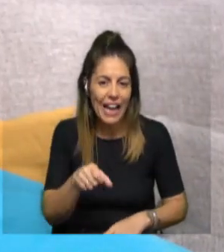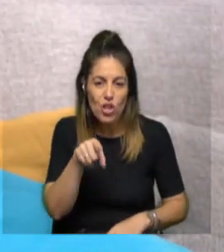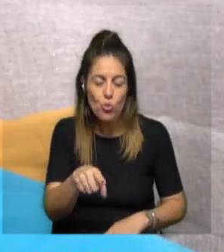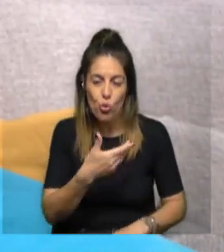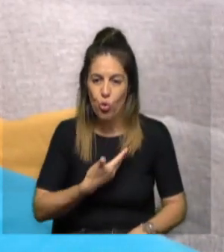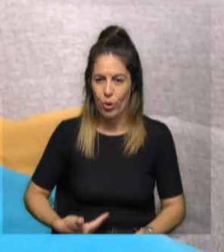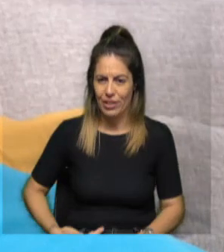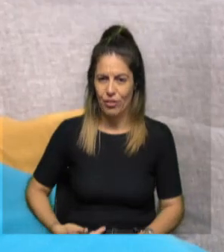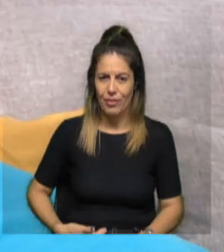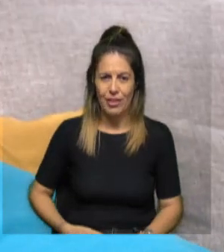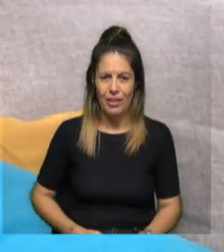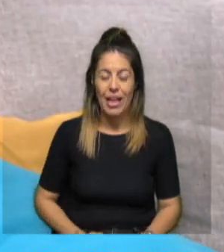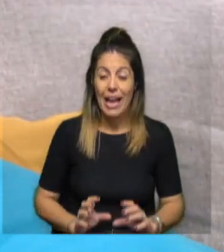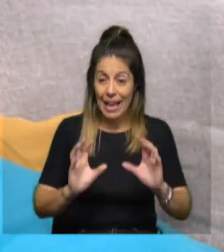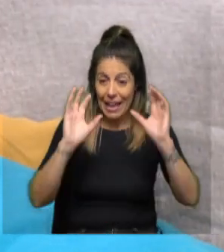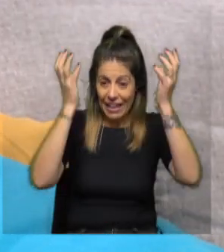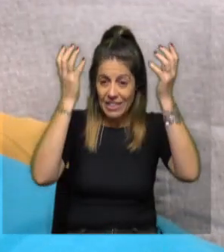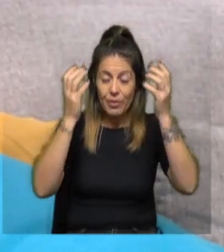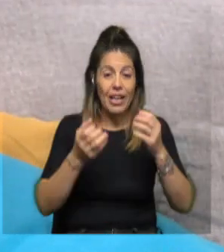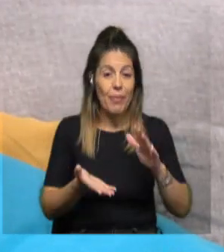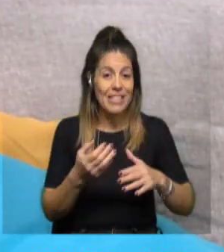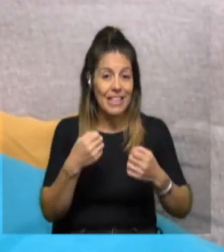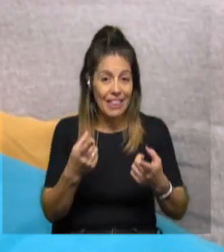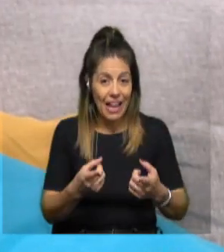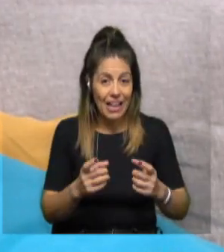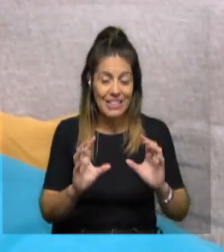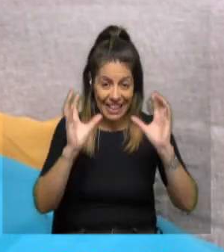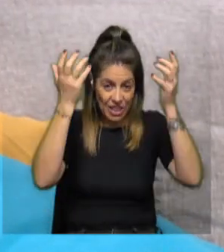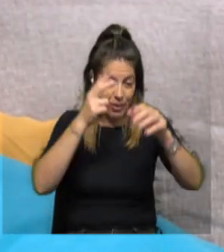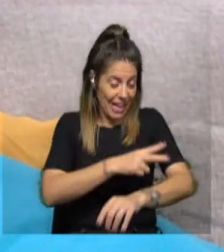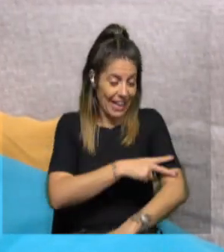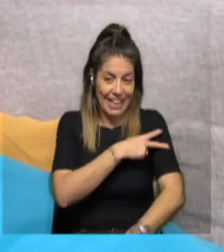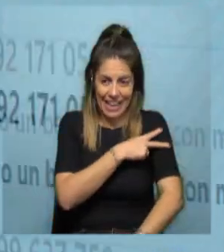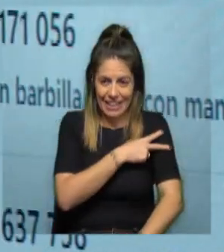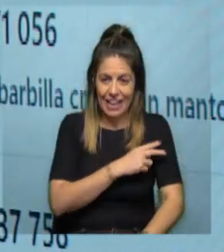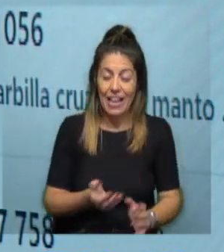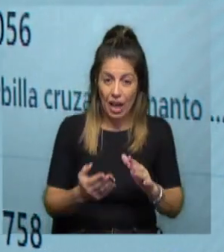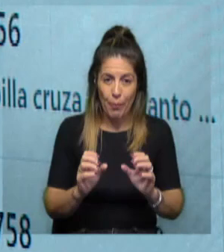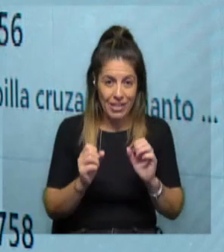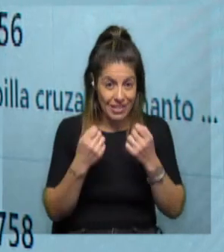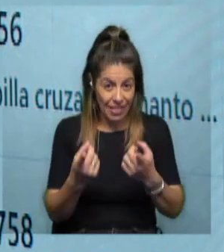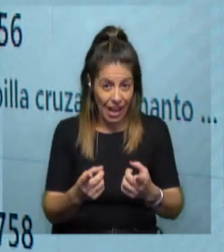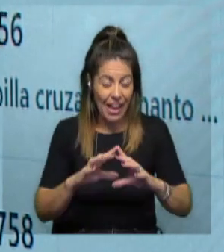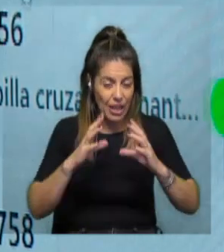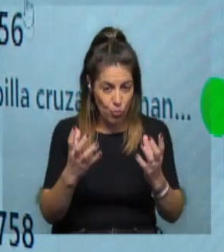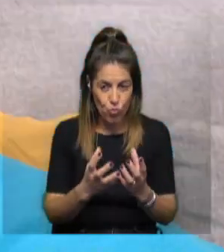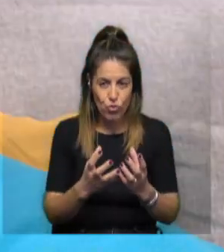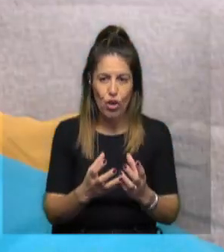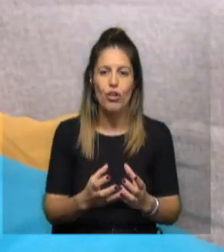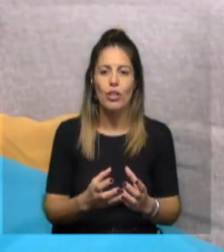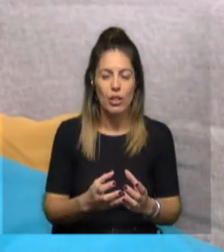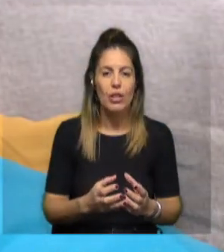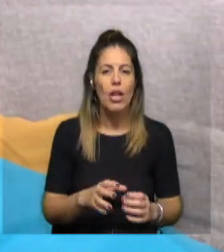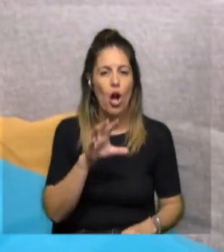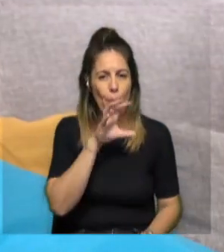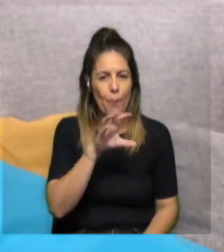Es la agresividad que más se da, y lo vamos a hablar acá, se llama agresividad jerárquica y es porque... ¿Es la que más se da? Sí, en el mundo... ¿A su dueño? Es que los